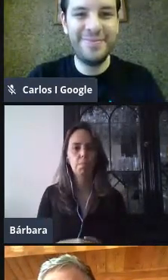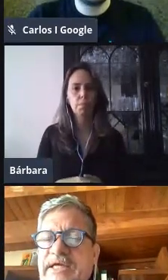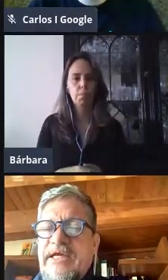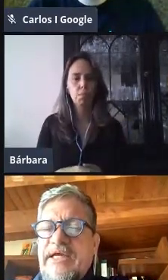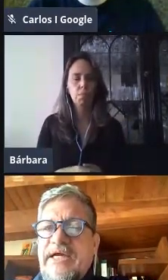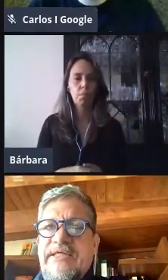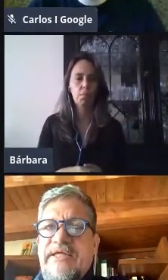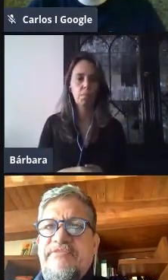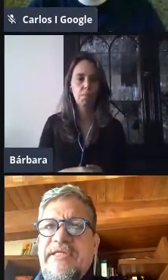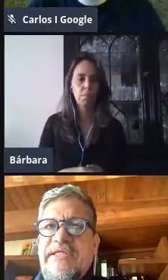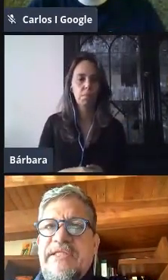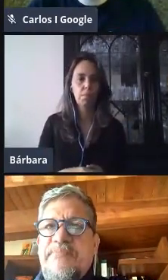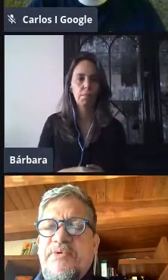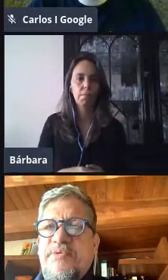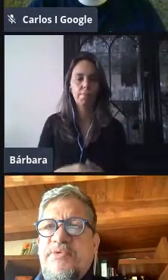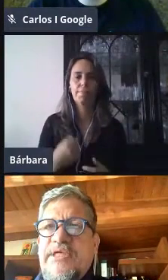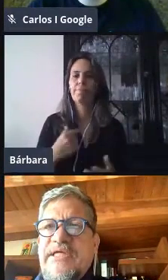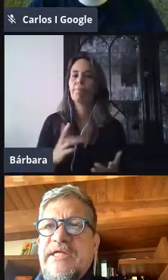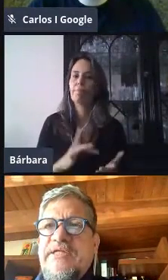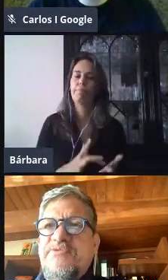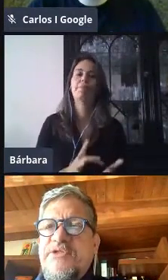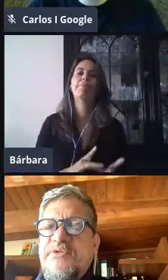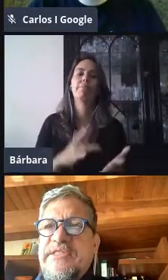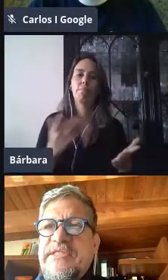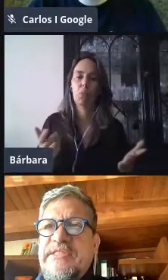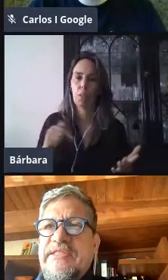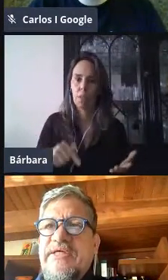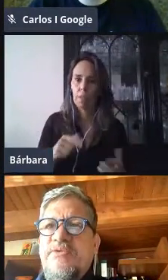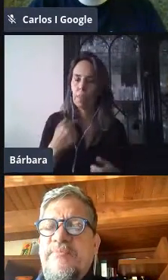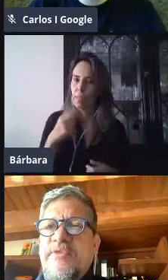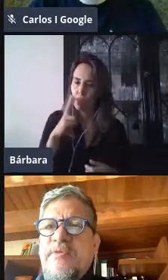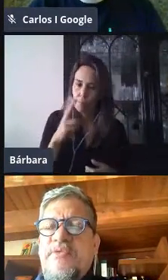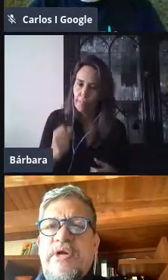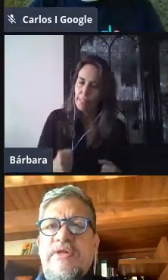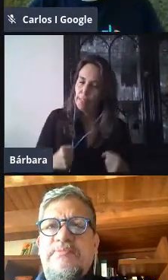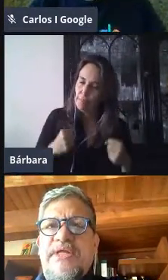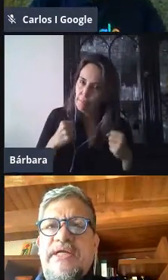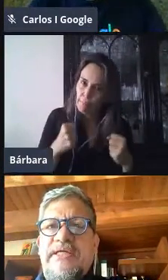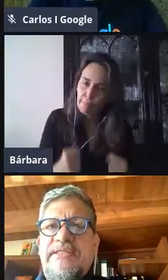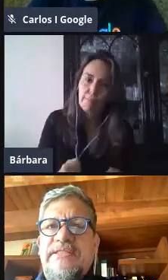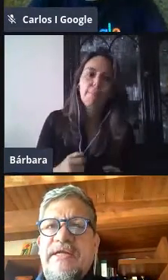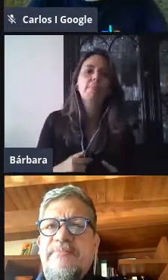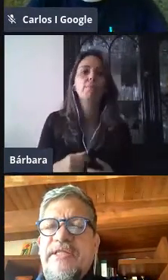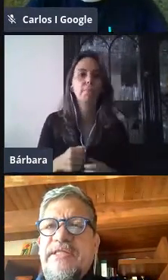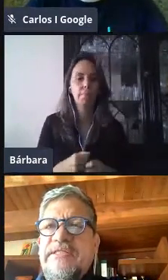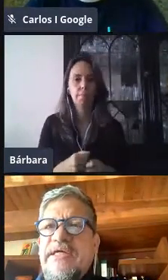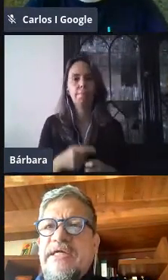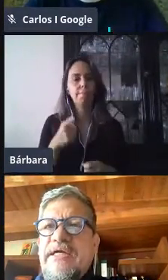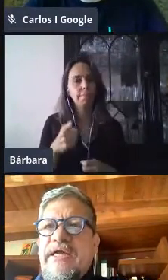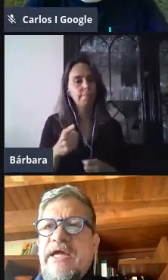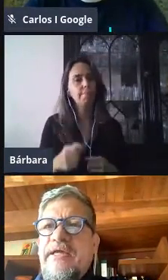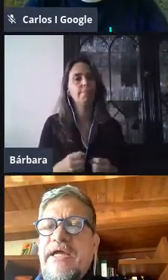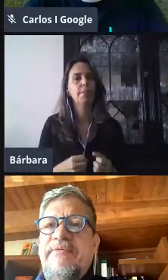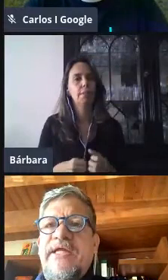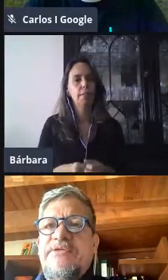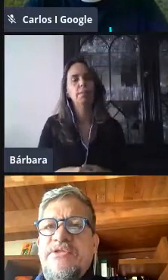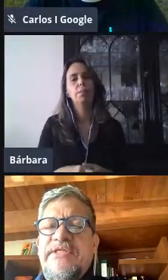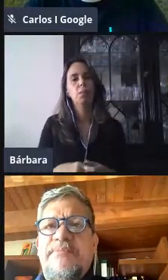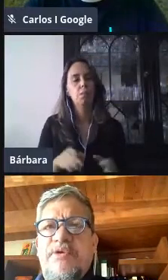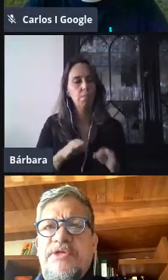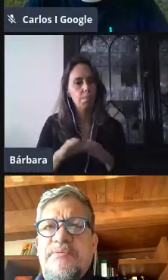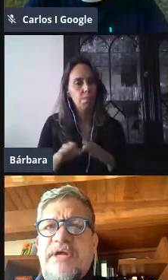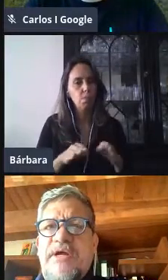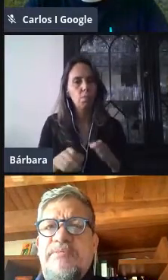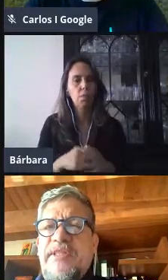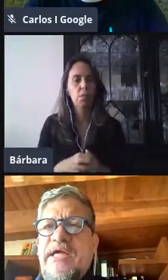pues, además de agradecer y felicitar por este gran esfuerzo que se está haciendo por adoptar estas herramientas, hay varias